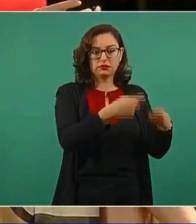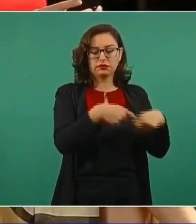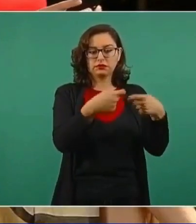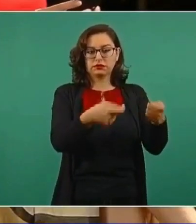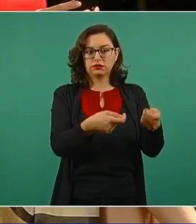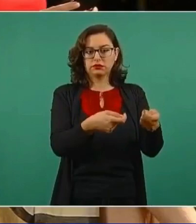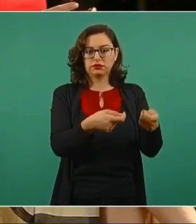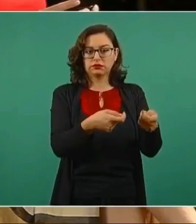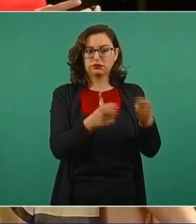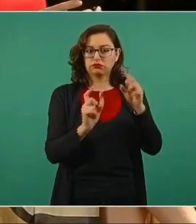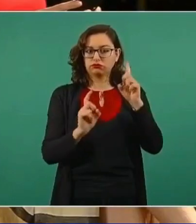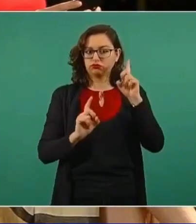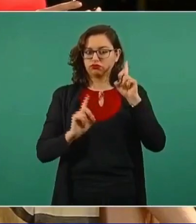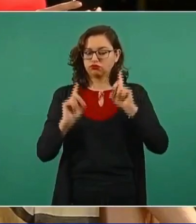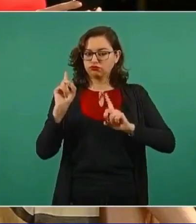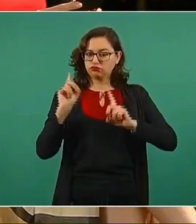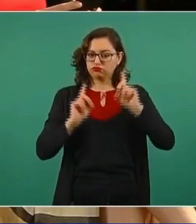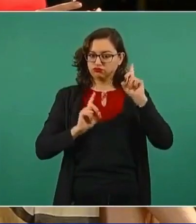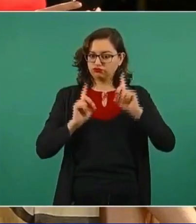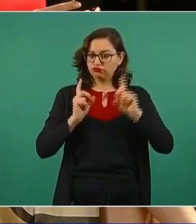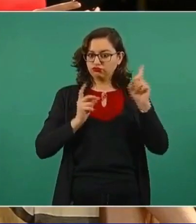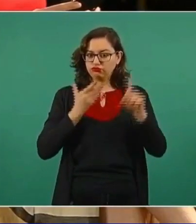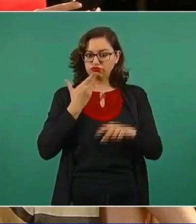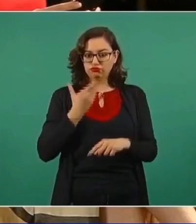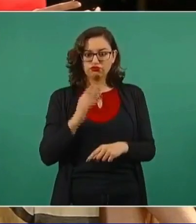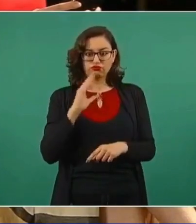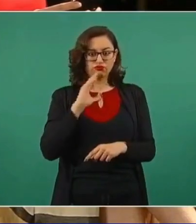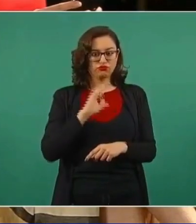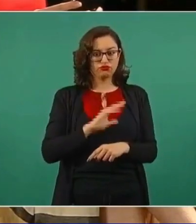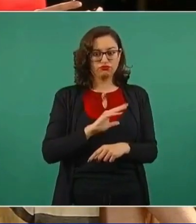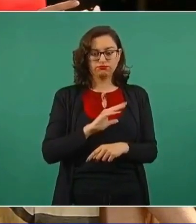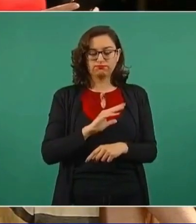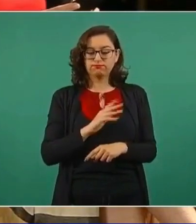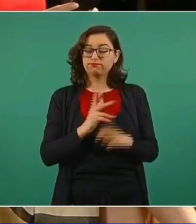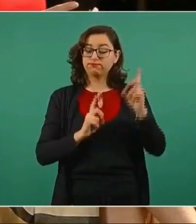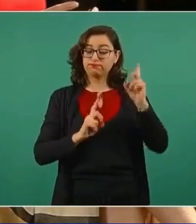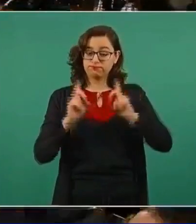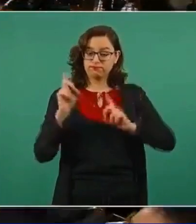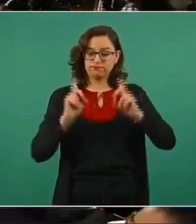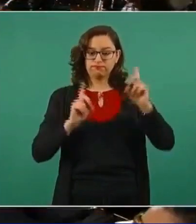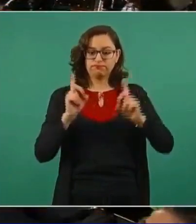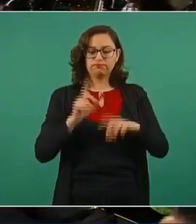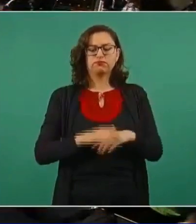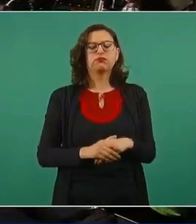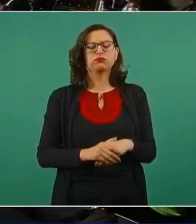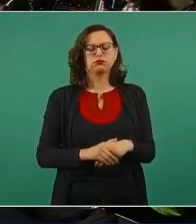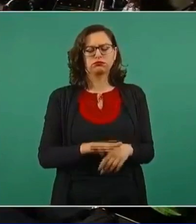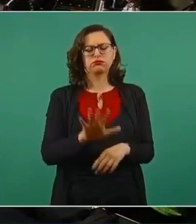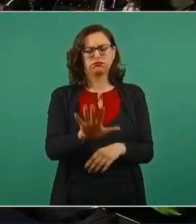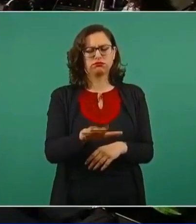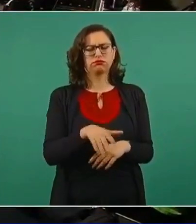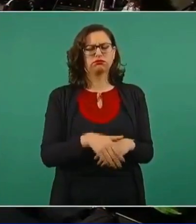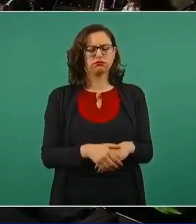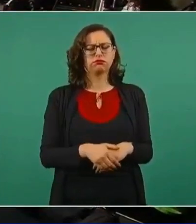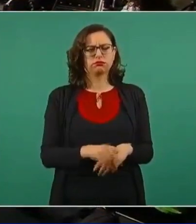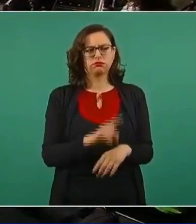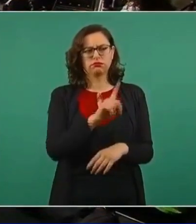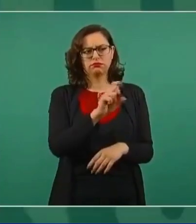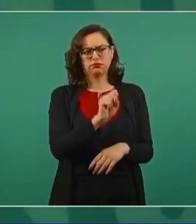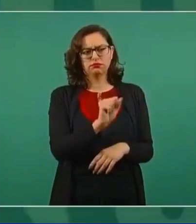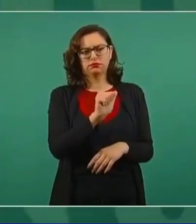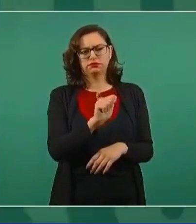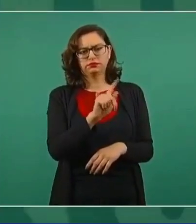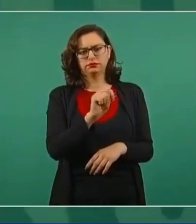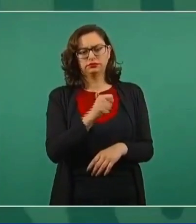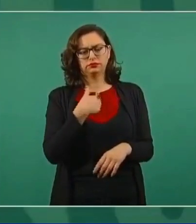de esa devolución o sea, lo cuestionó. Yo voy a pedirle al SAT que hagan